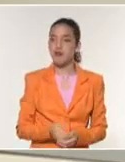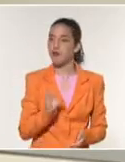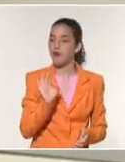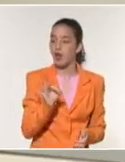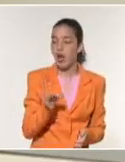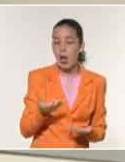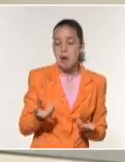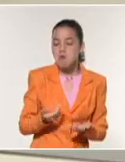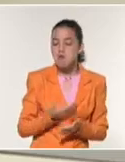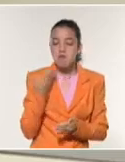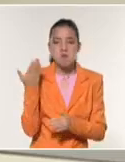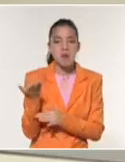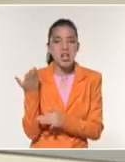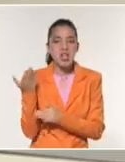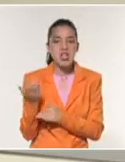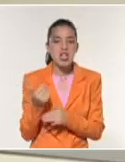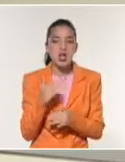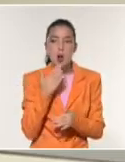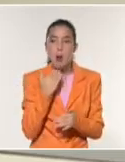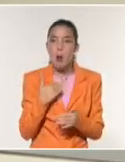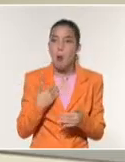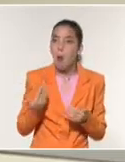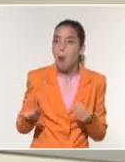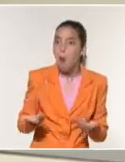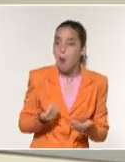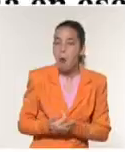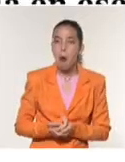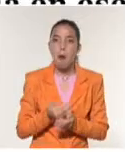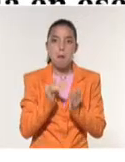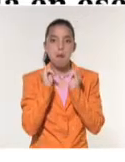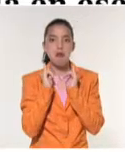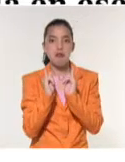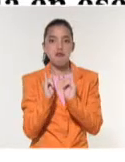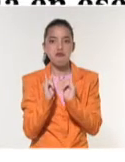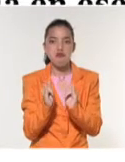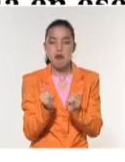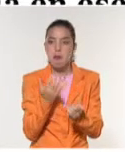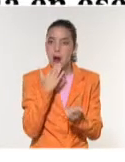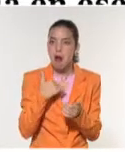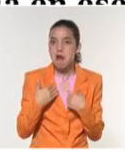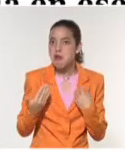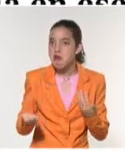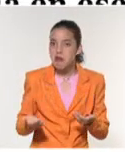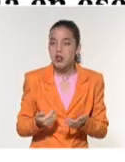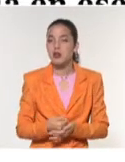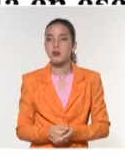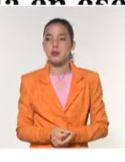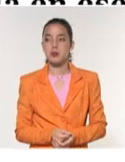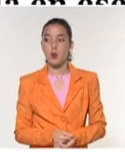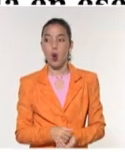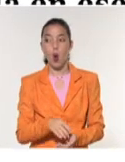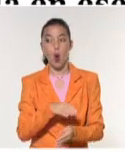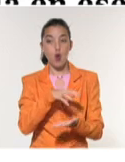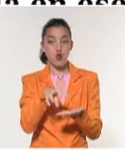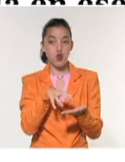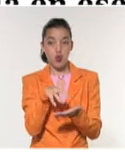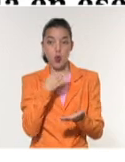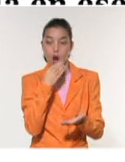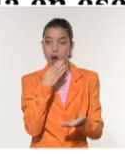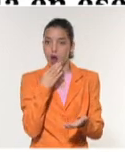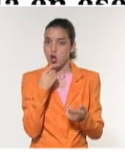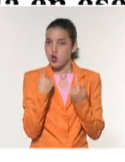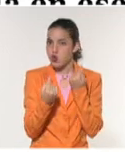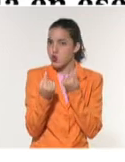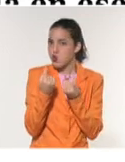solicitar, qué tiene que argumentar, tiene que informar a dónde va a ir y además la misma ley les concede al tribunal 10 días